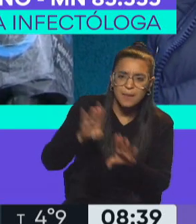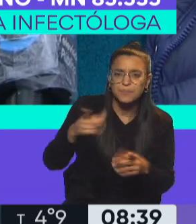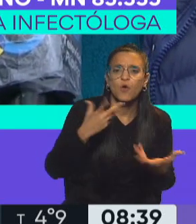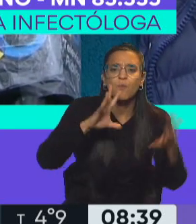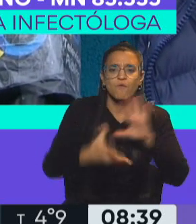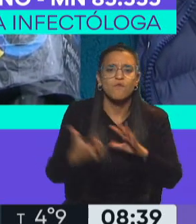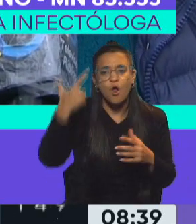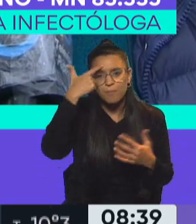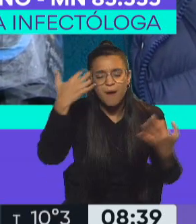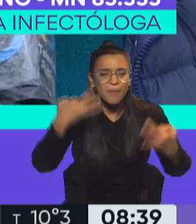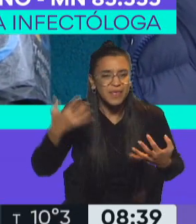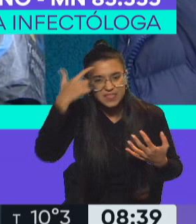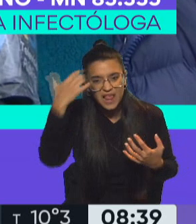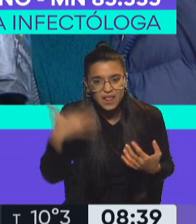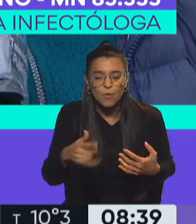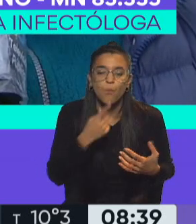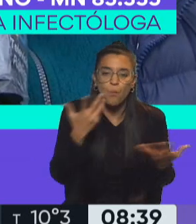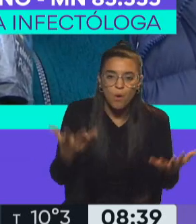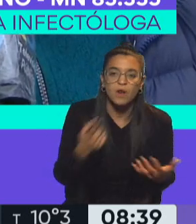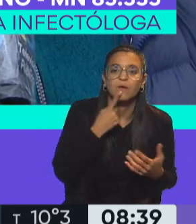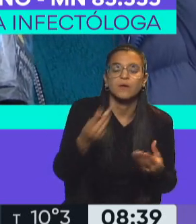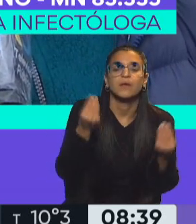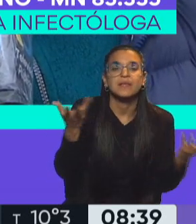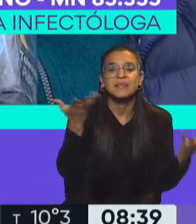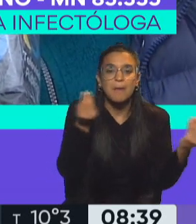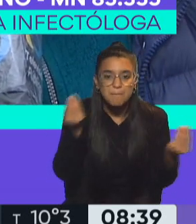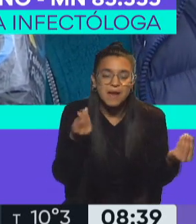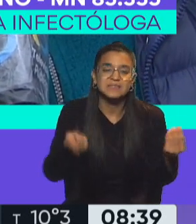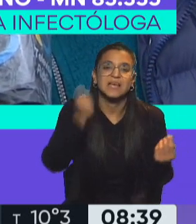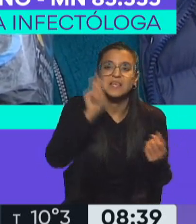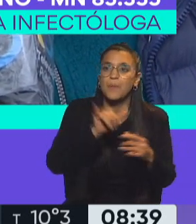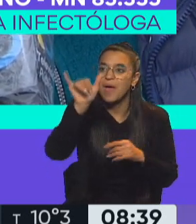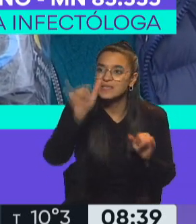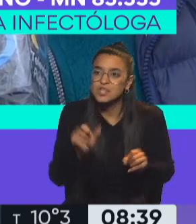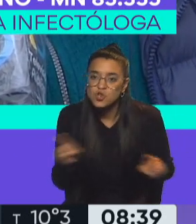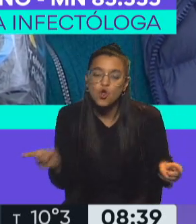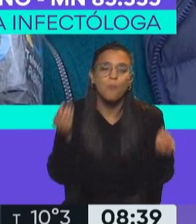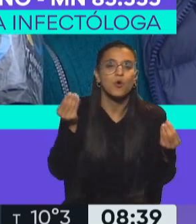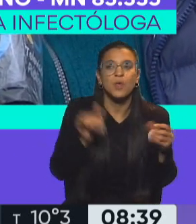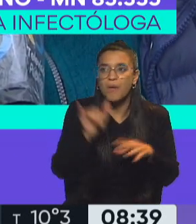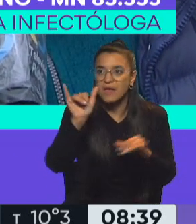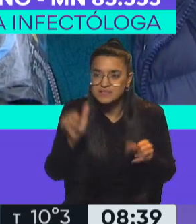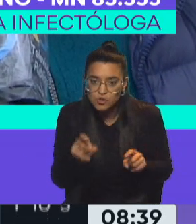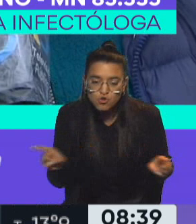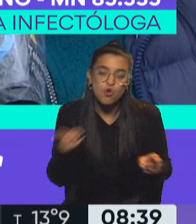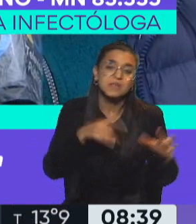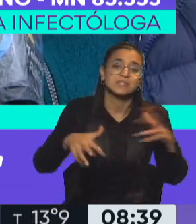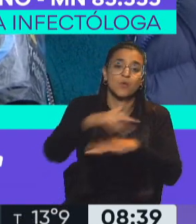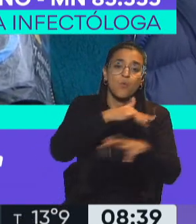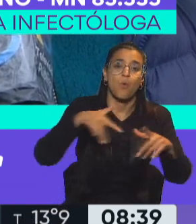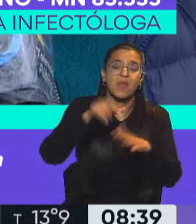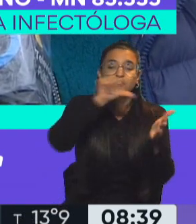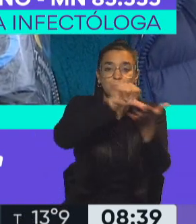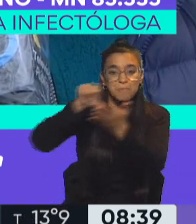mecanismos inteligentes, ¿no? Donde digas, bueno, qué es lo que pasa, quién viaja, por qué viaja, y la circulación interna de los